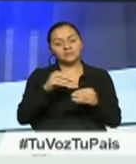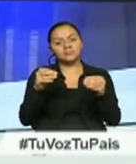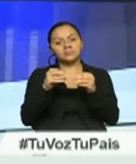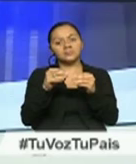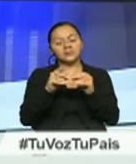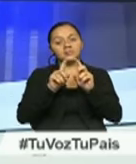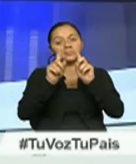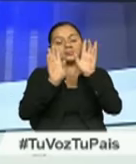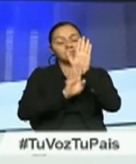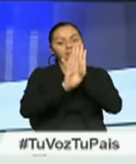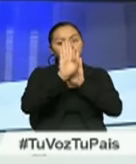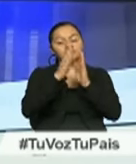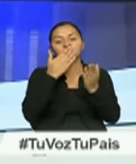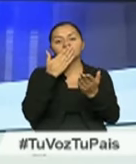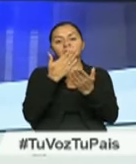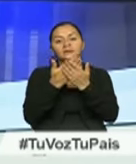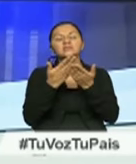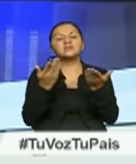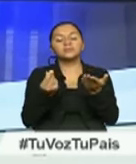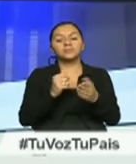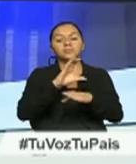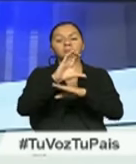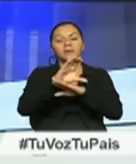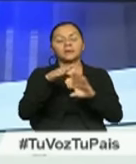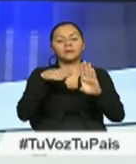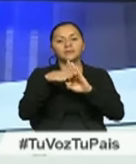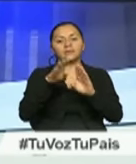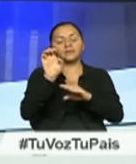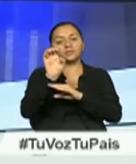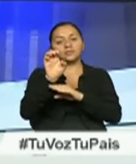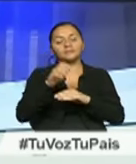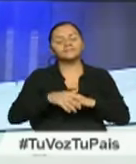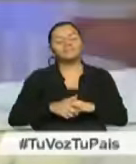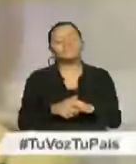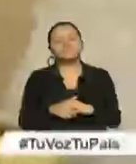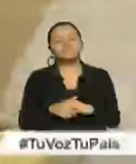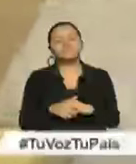sus emprendimientos gracias al monto que les otorgó esta entidad.